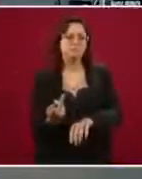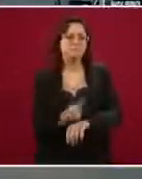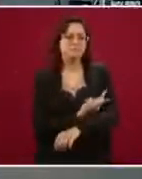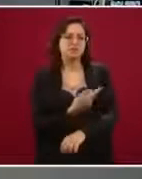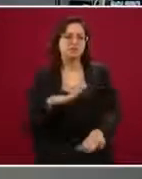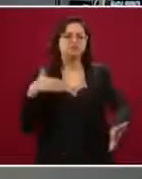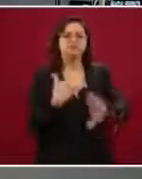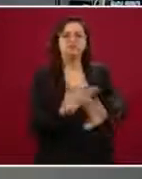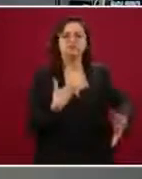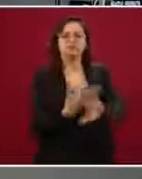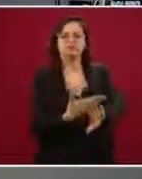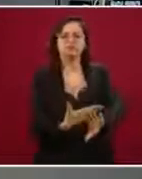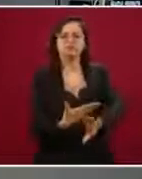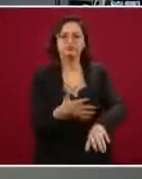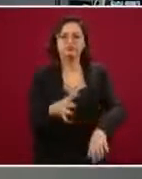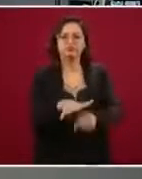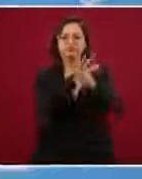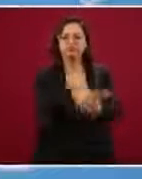sea perseguido,